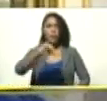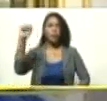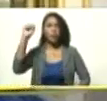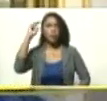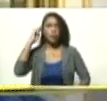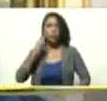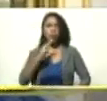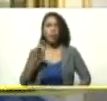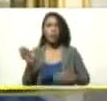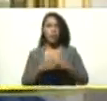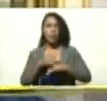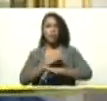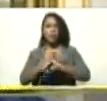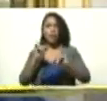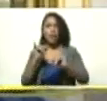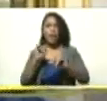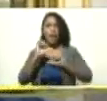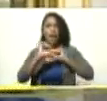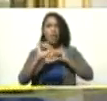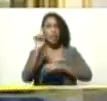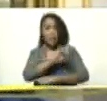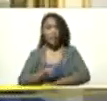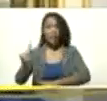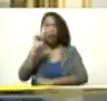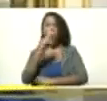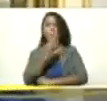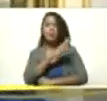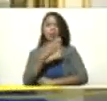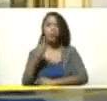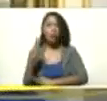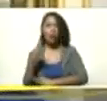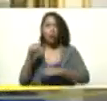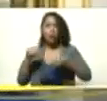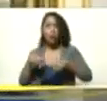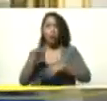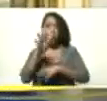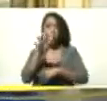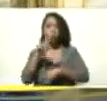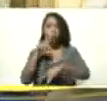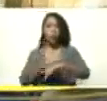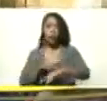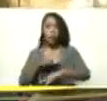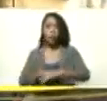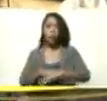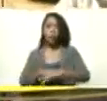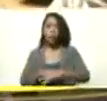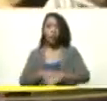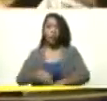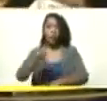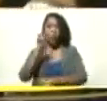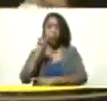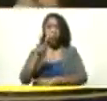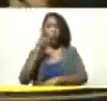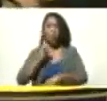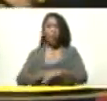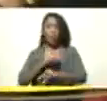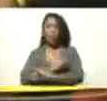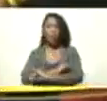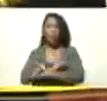estemos cerrando el ciclo bicentenario de estas 4 décadas, las 2 décadas finales